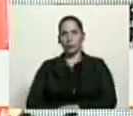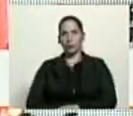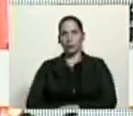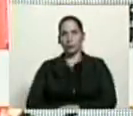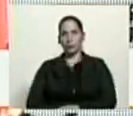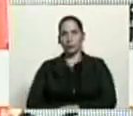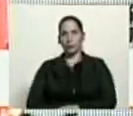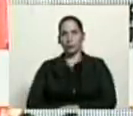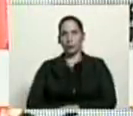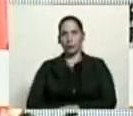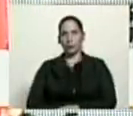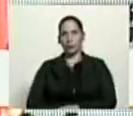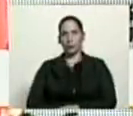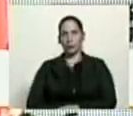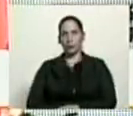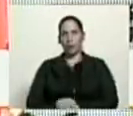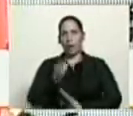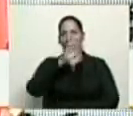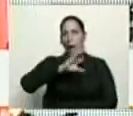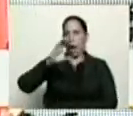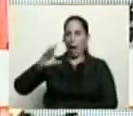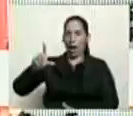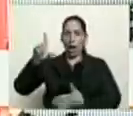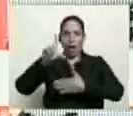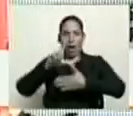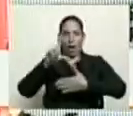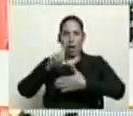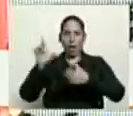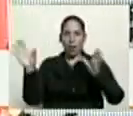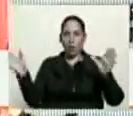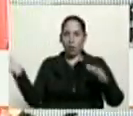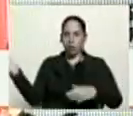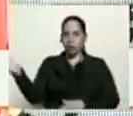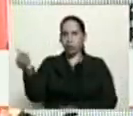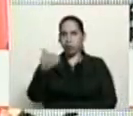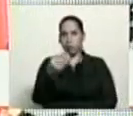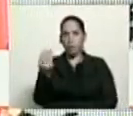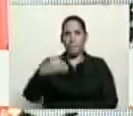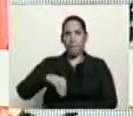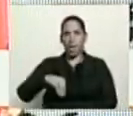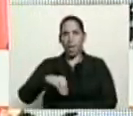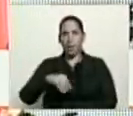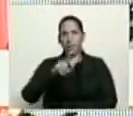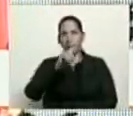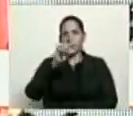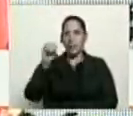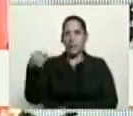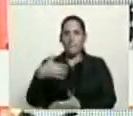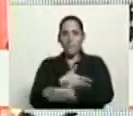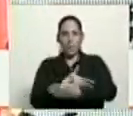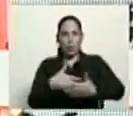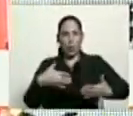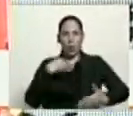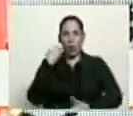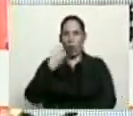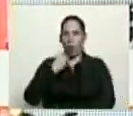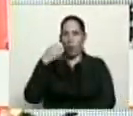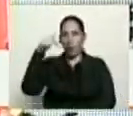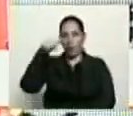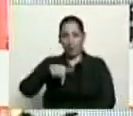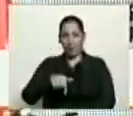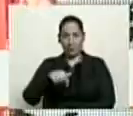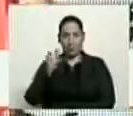la OCLAE, la Organización Caribeña Latinoamericana, que reúne más de 100 millones de jóvenes, estarán aquí en